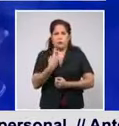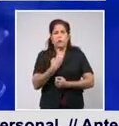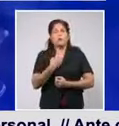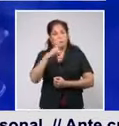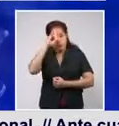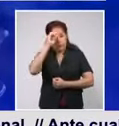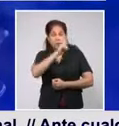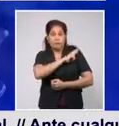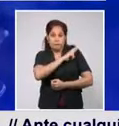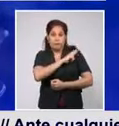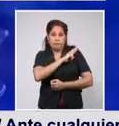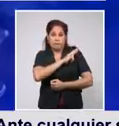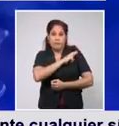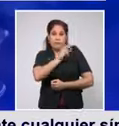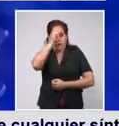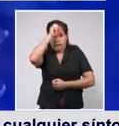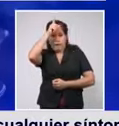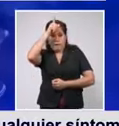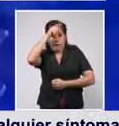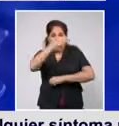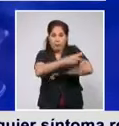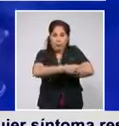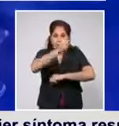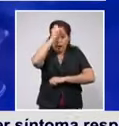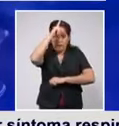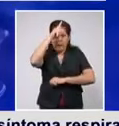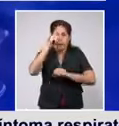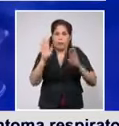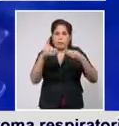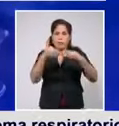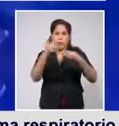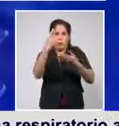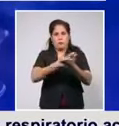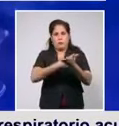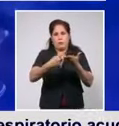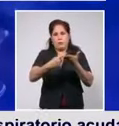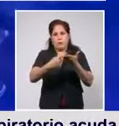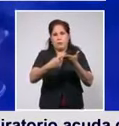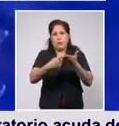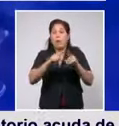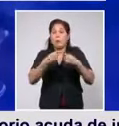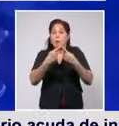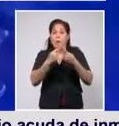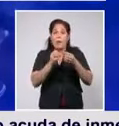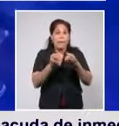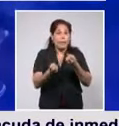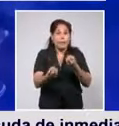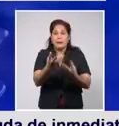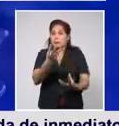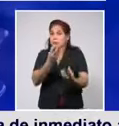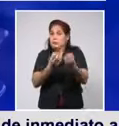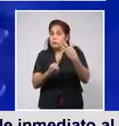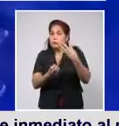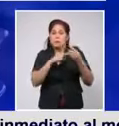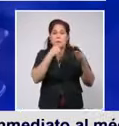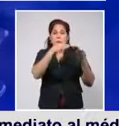Incluso Alemania va a cerrar una semana, dado el número de casos y el número de